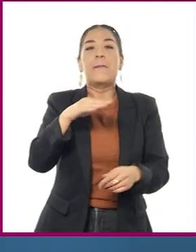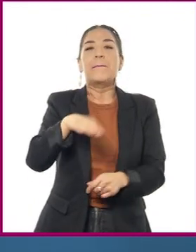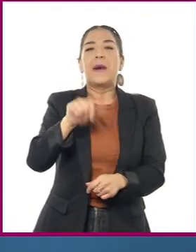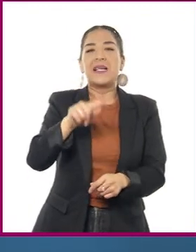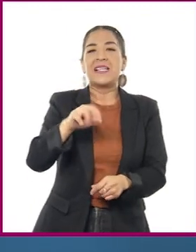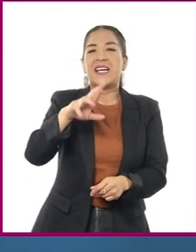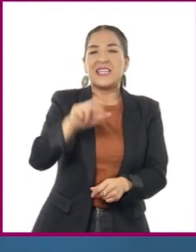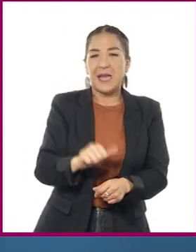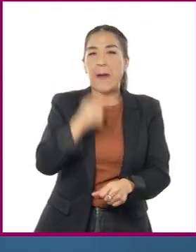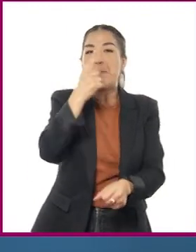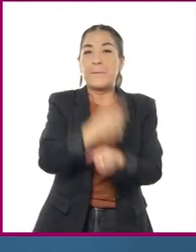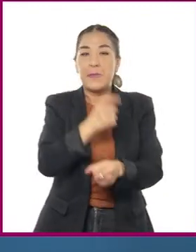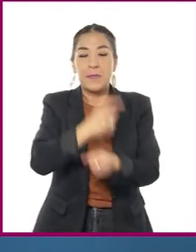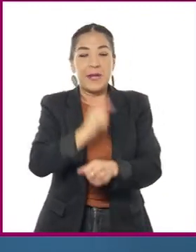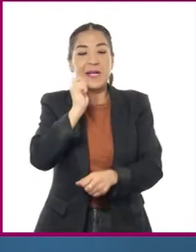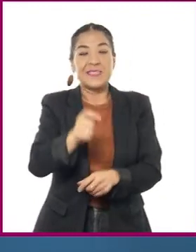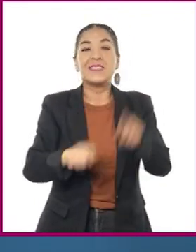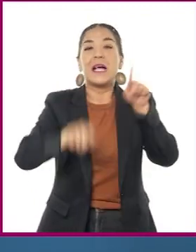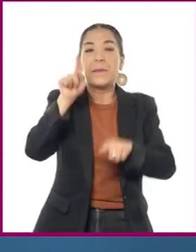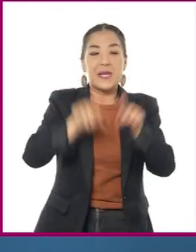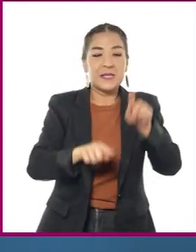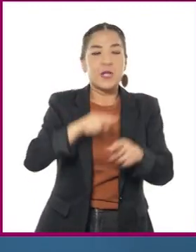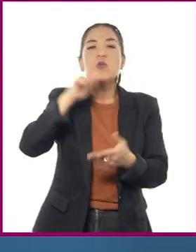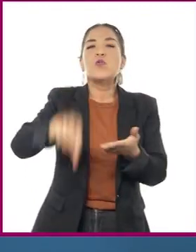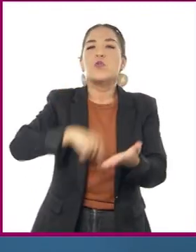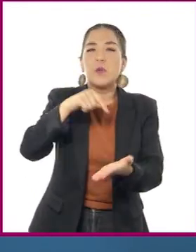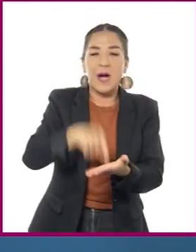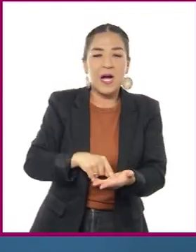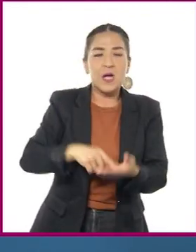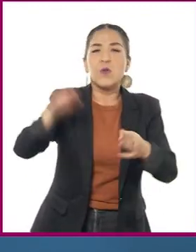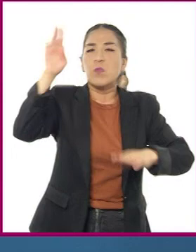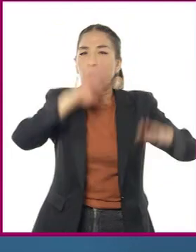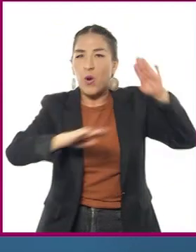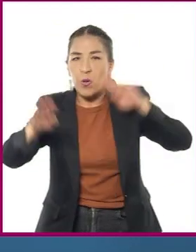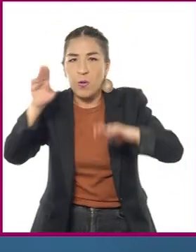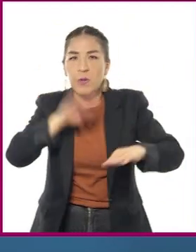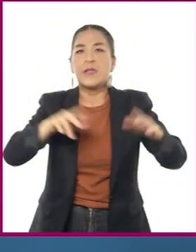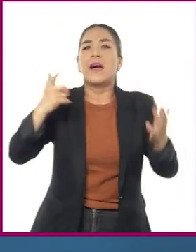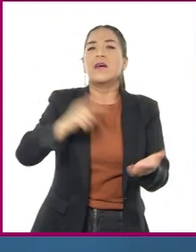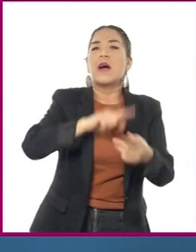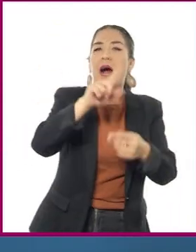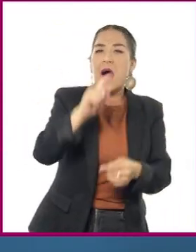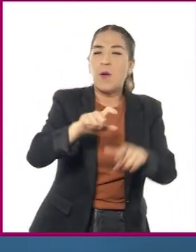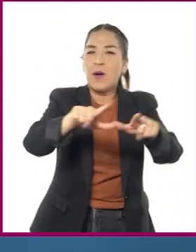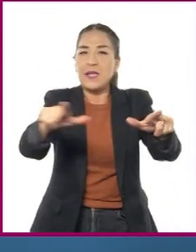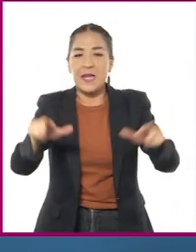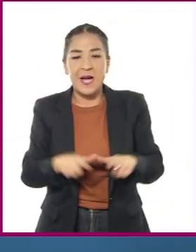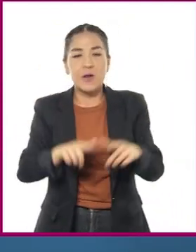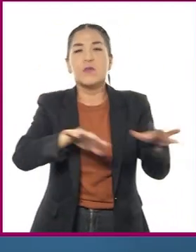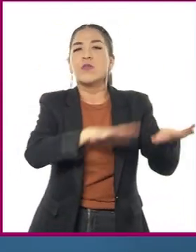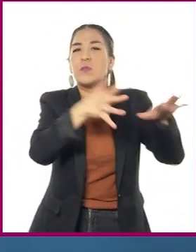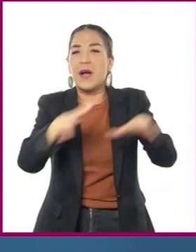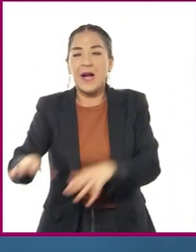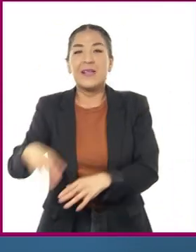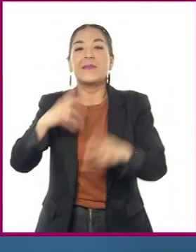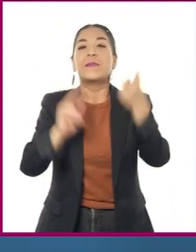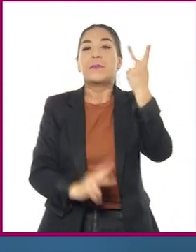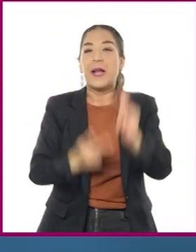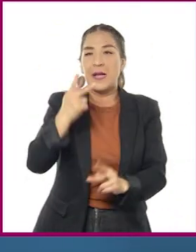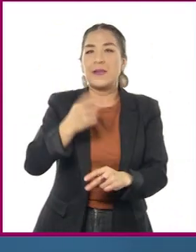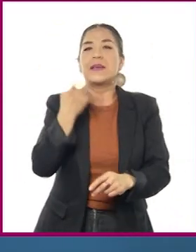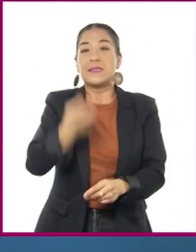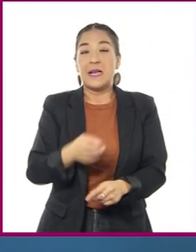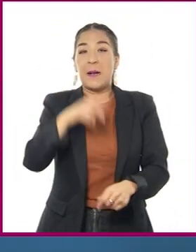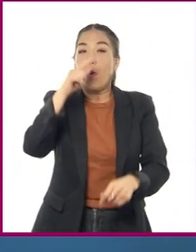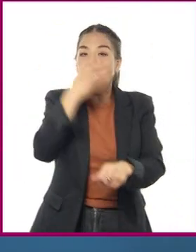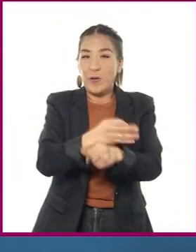depende mucho del clima, el relieve, el tipo de suelo y la vegetación. Pero para profundizar